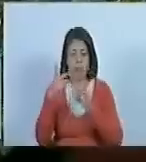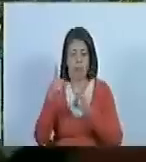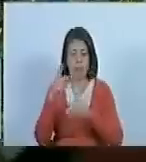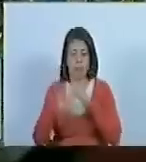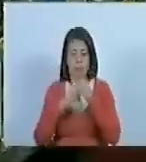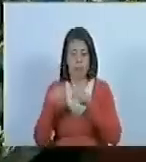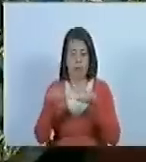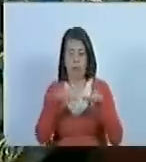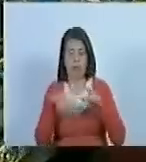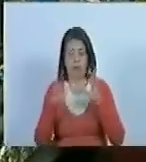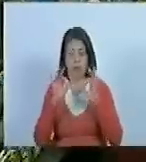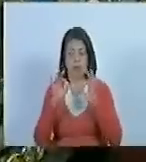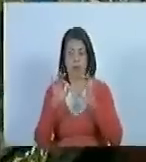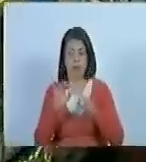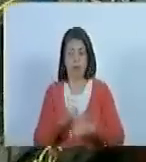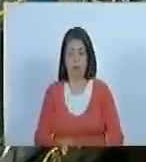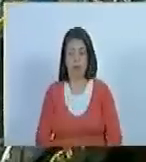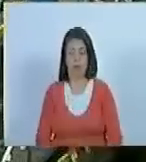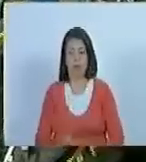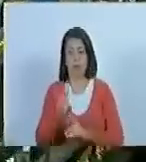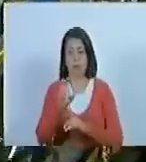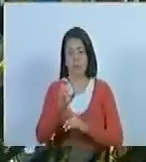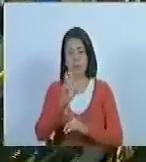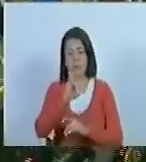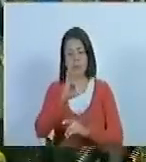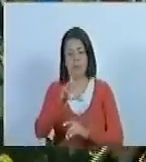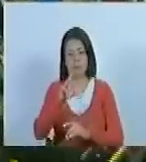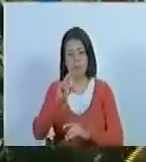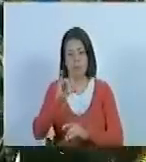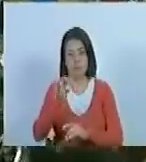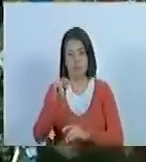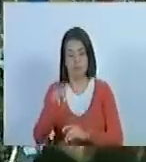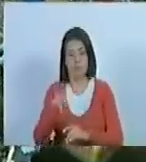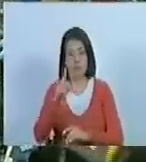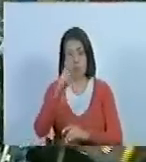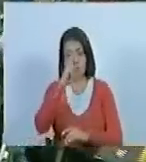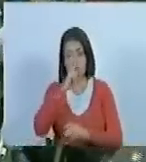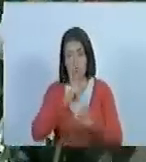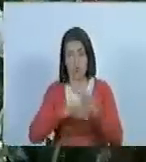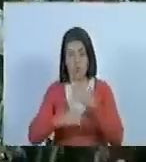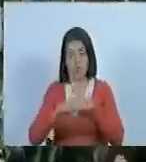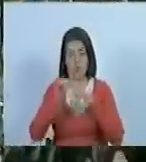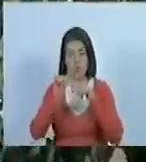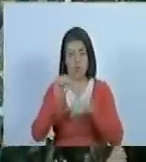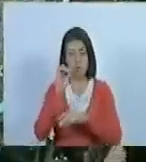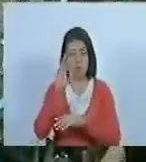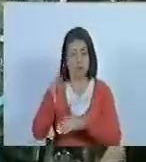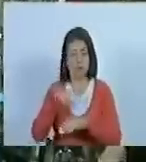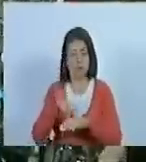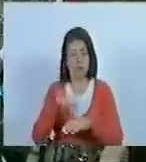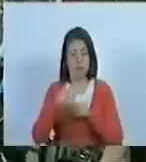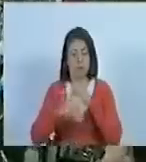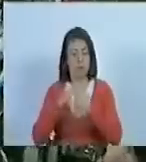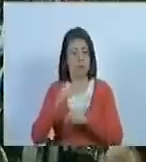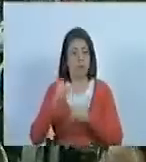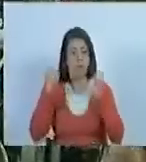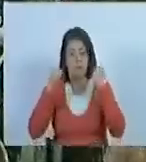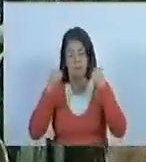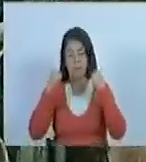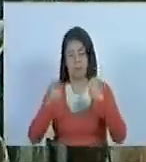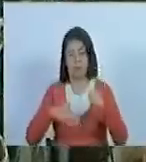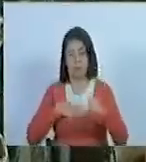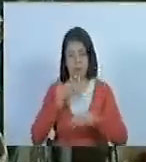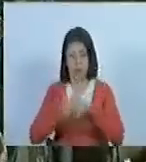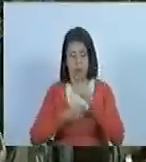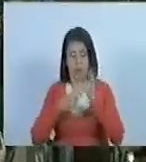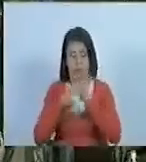de la zona económica especial. Este día viernes 30 de junio se cumple un año que esta Asamblea Nacional, en ejercicio de sus